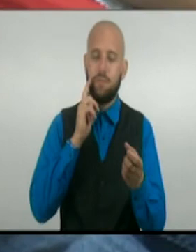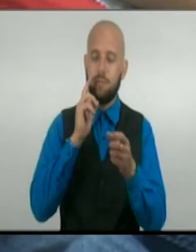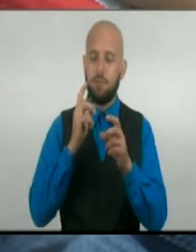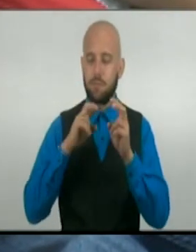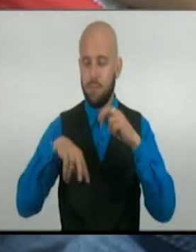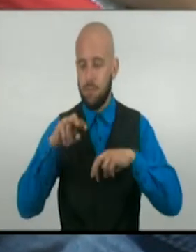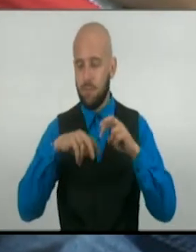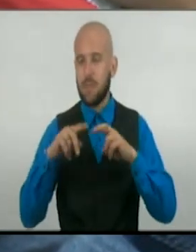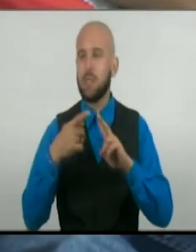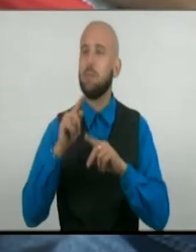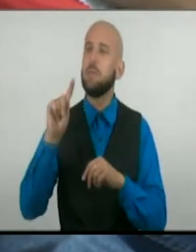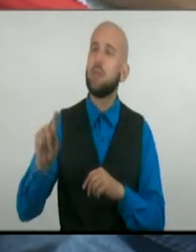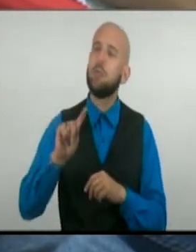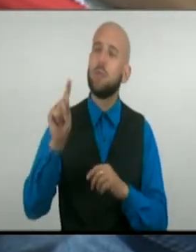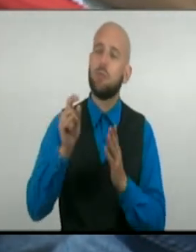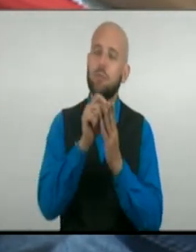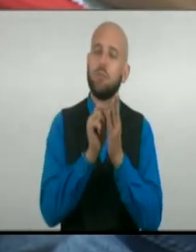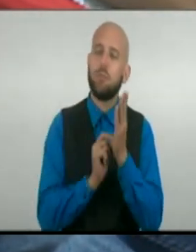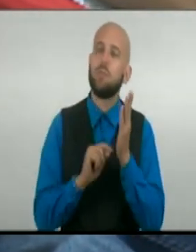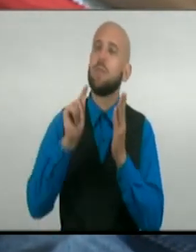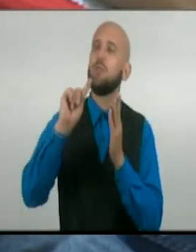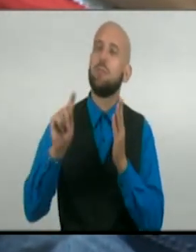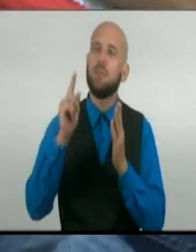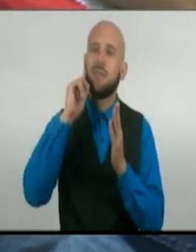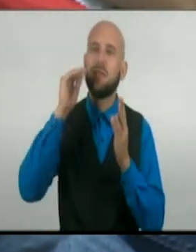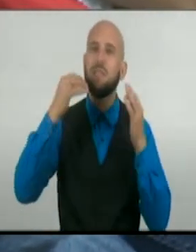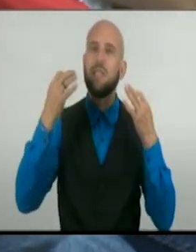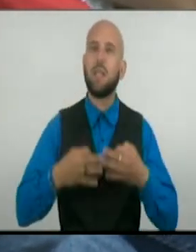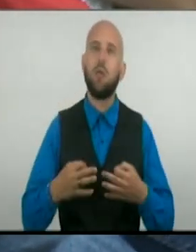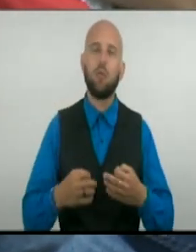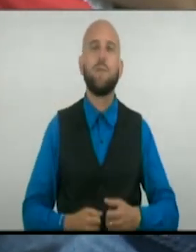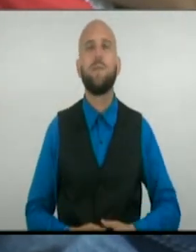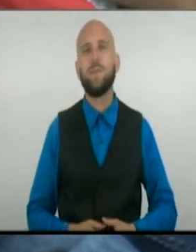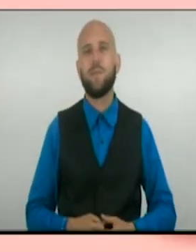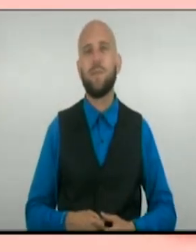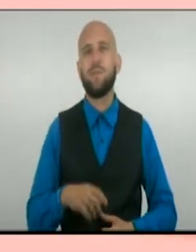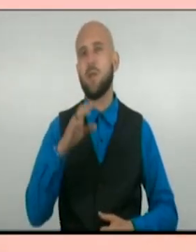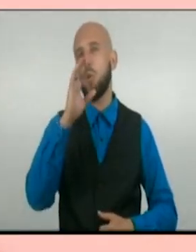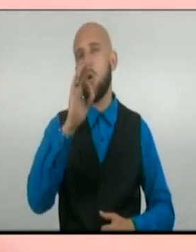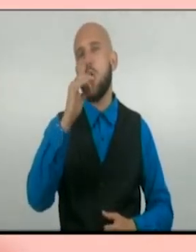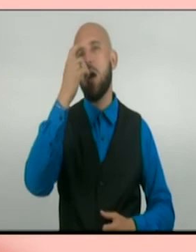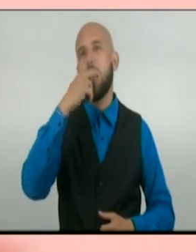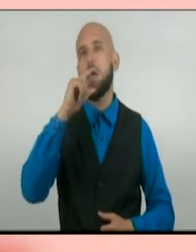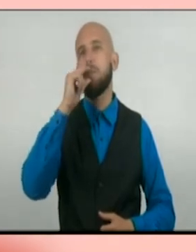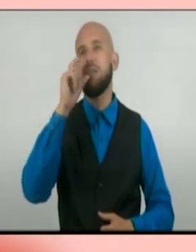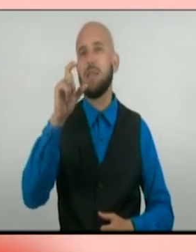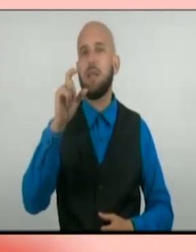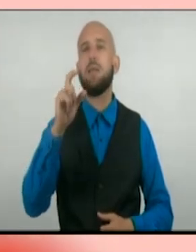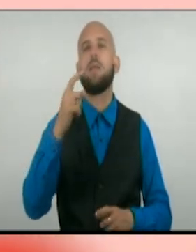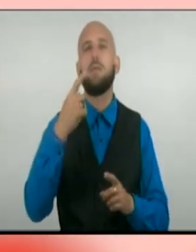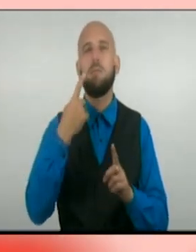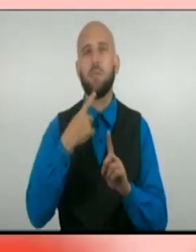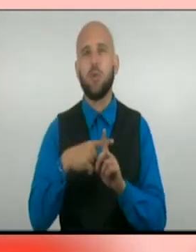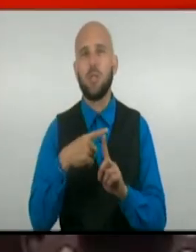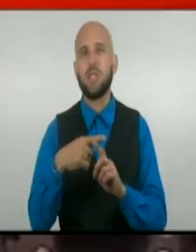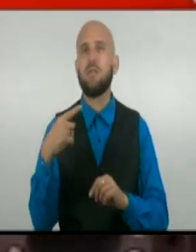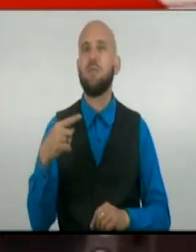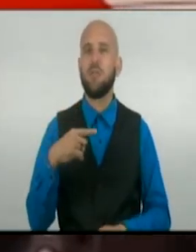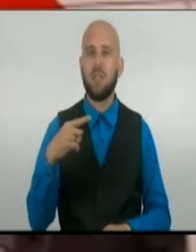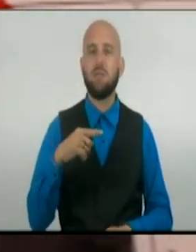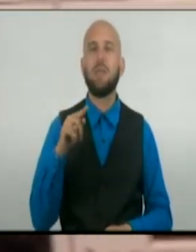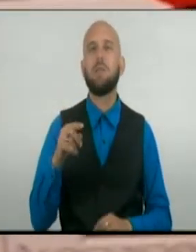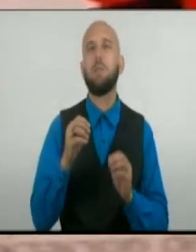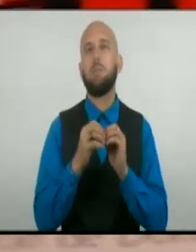para garantizar la seguridad de la donación el grupo sanguíneo es una forma de clasificar a la sangre en